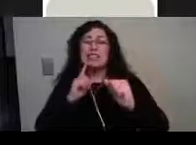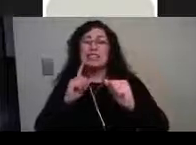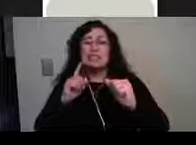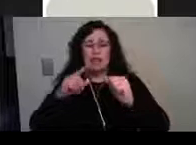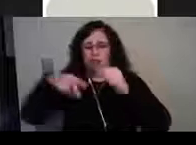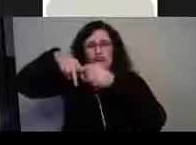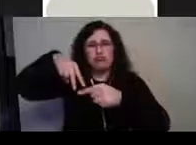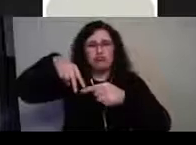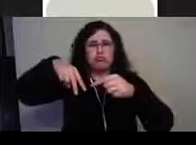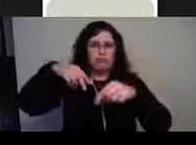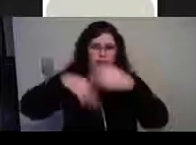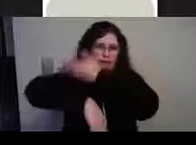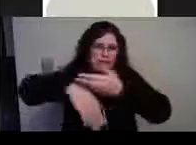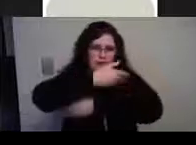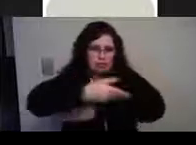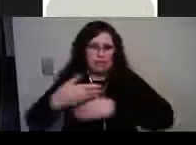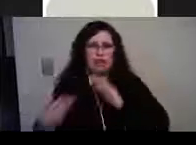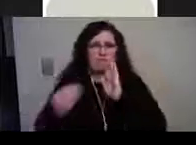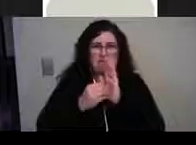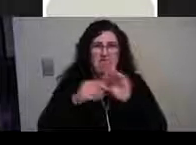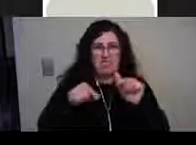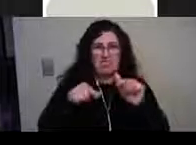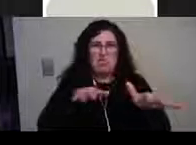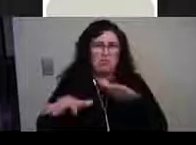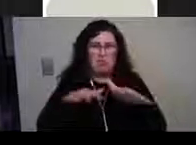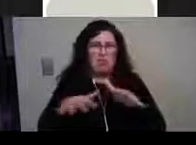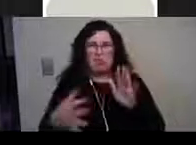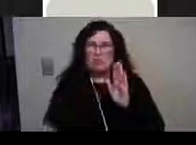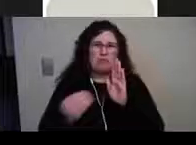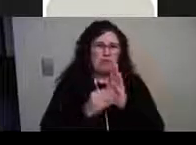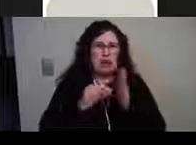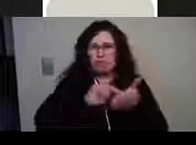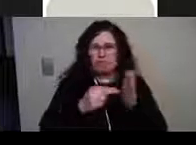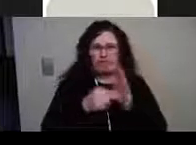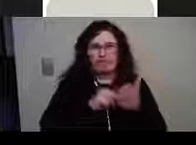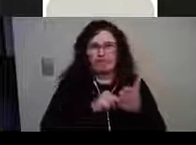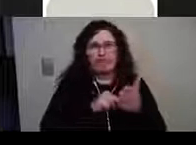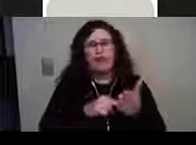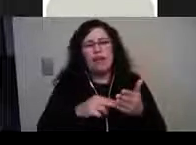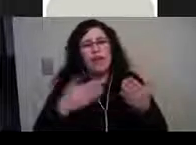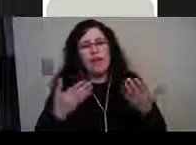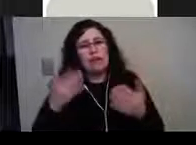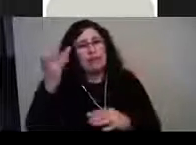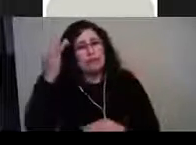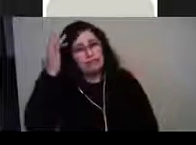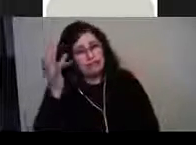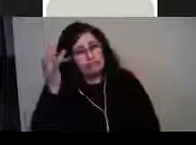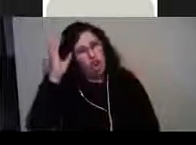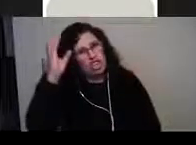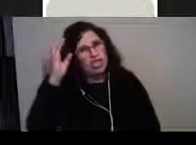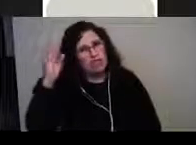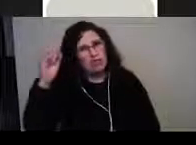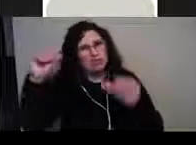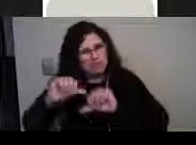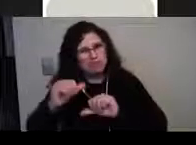espástica es la que presenta un mayor compromiso motor, ¿ya? Y por ende y cognitivos, sociales también, y